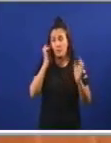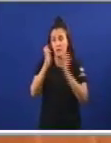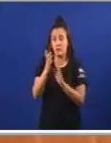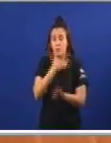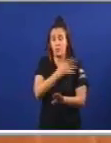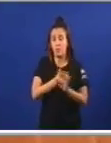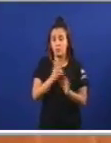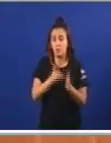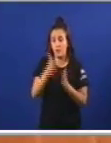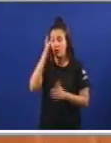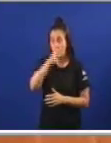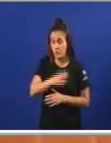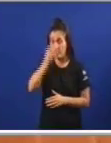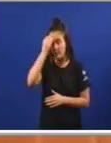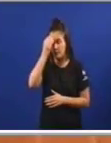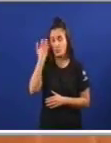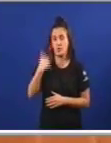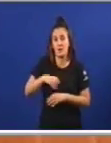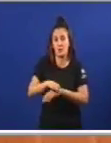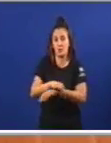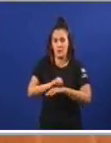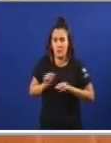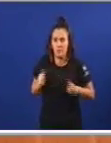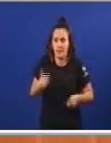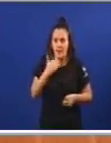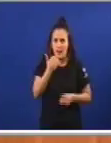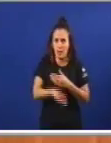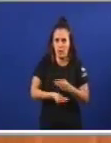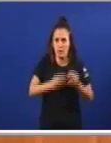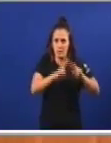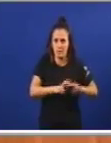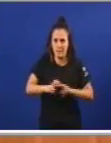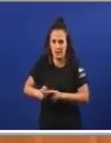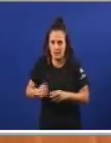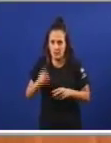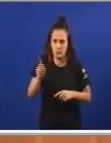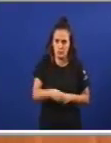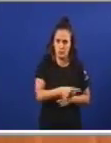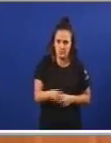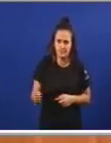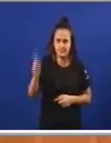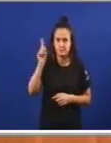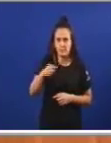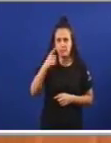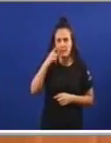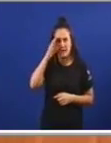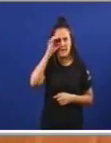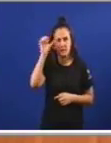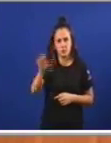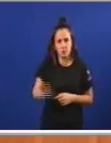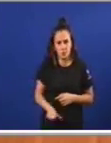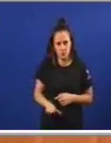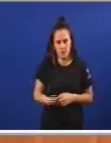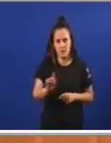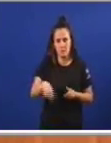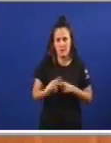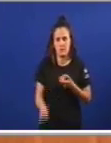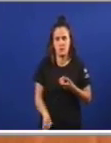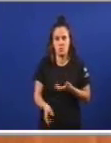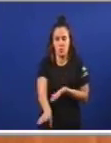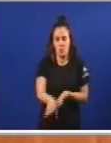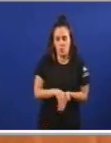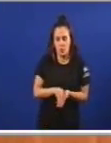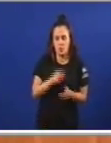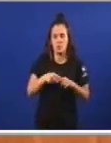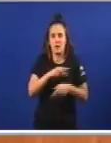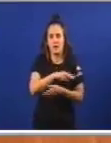denuncias a Consellería terá iniciado algunha investigación ao respecto. Se van ser escoitadas e tidas en conta por parte da Xunta de Galicia as